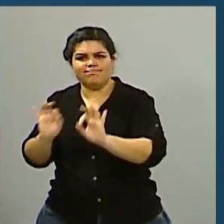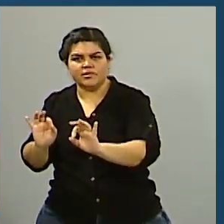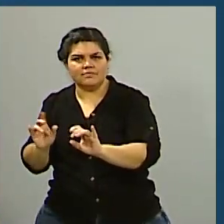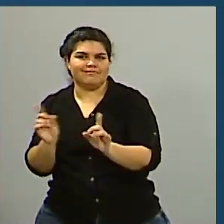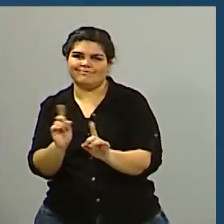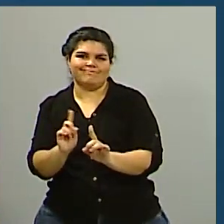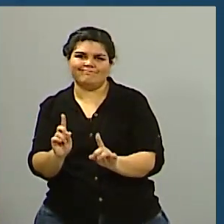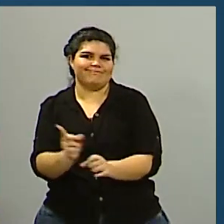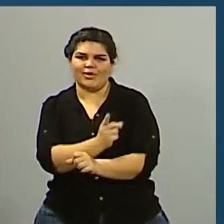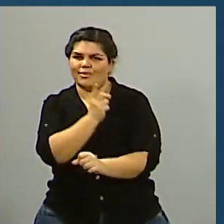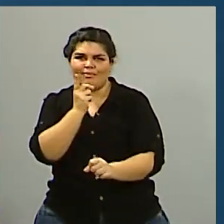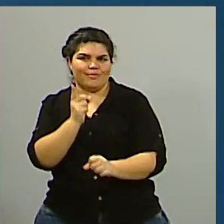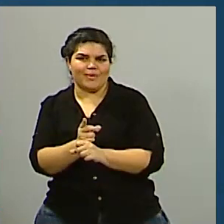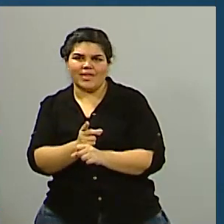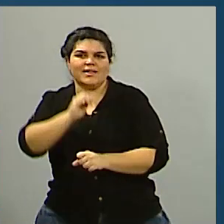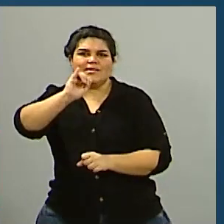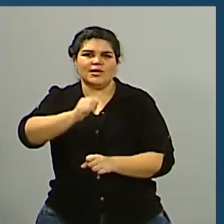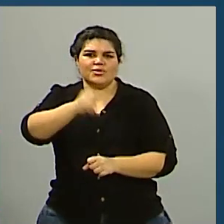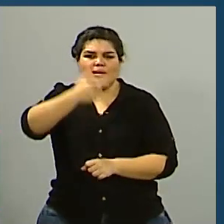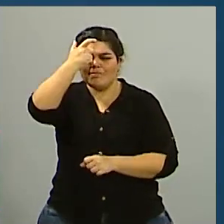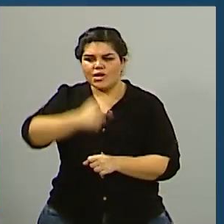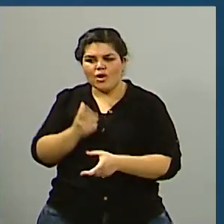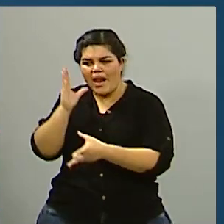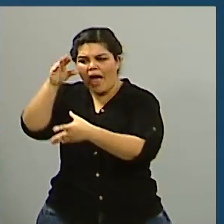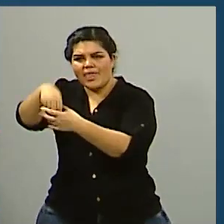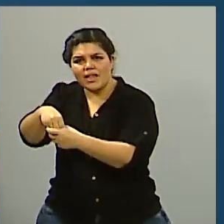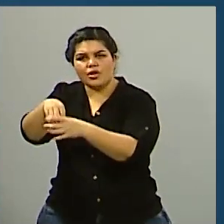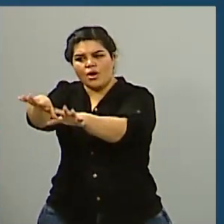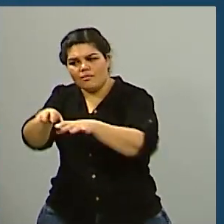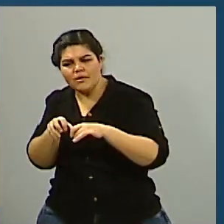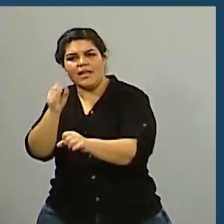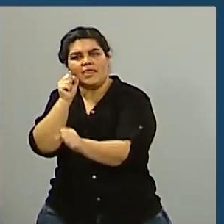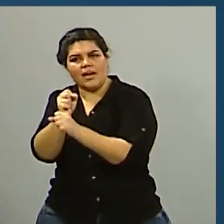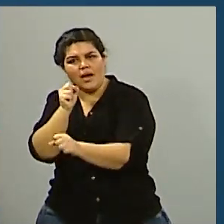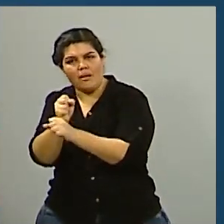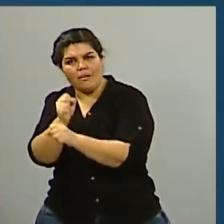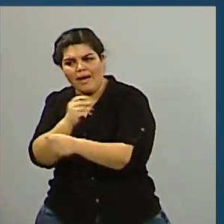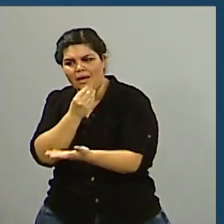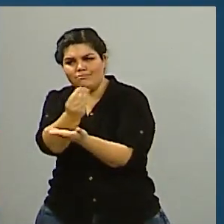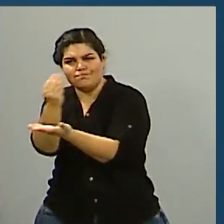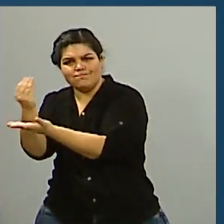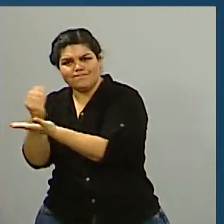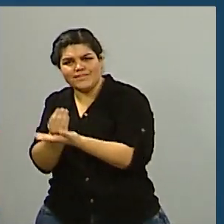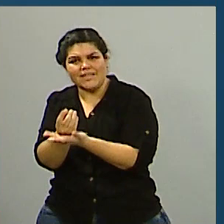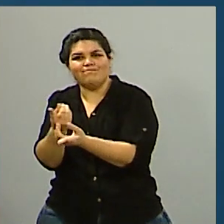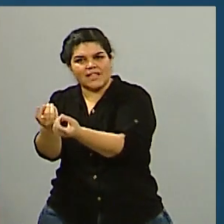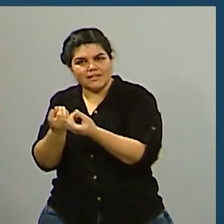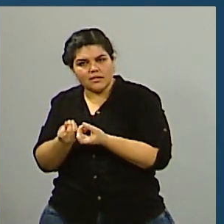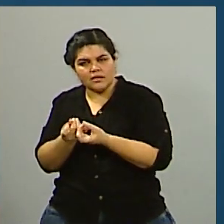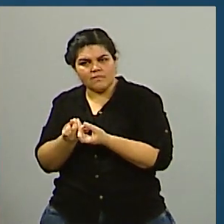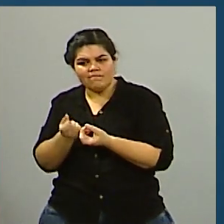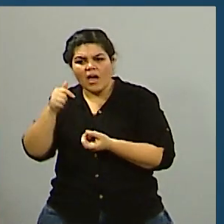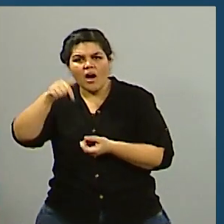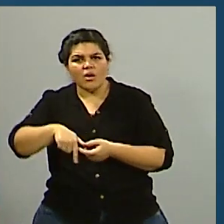todo el mundo es una política de Estado que desde el punto de vista del arraigo es crucial y determinante. Claro. Aquí se van perdiendo